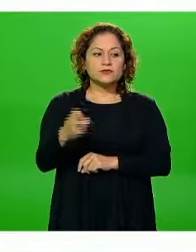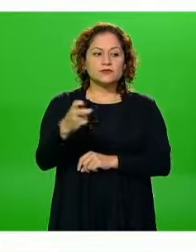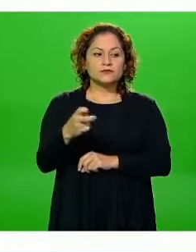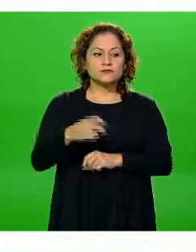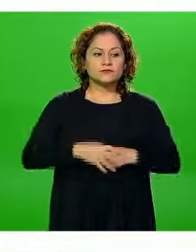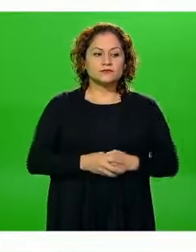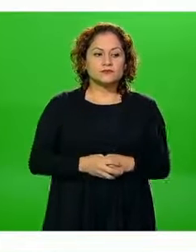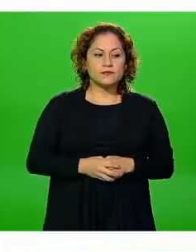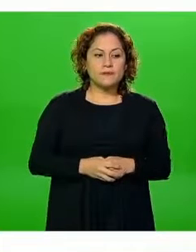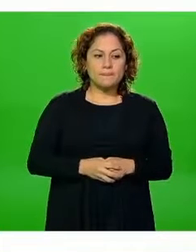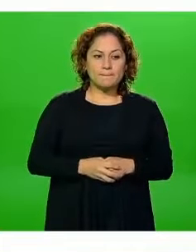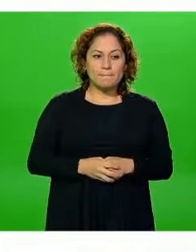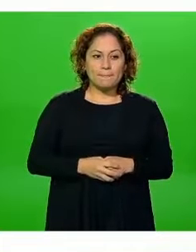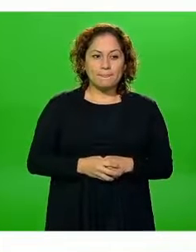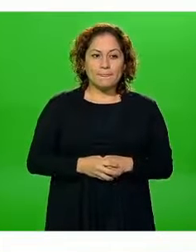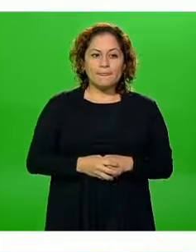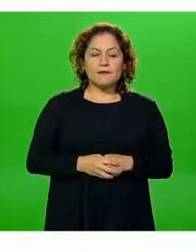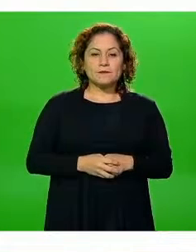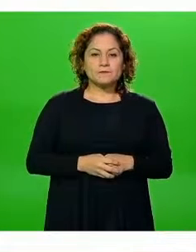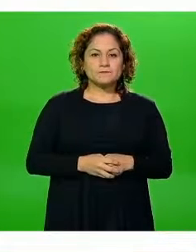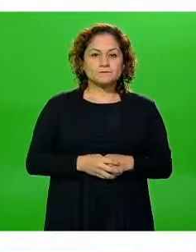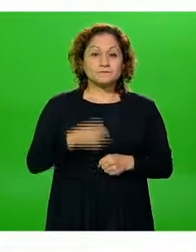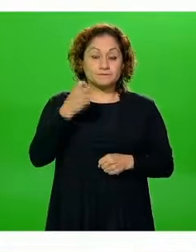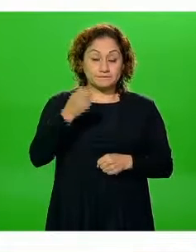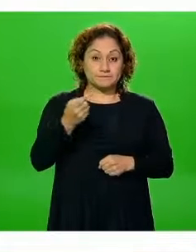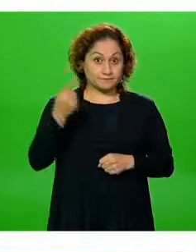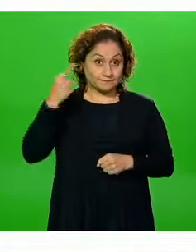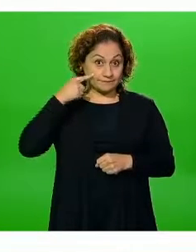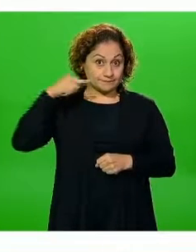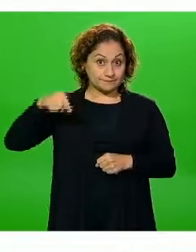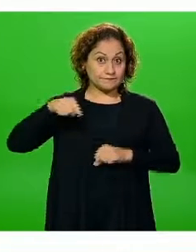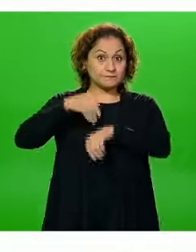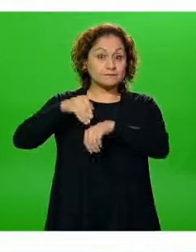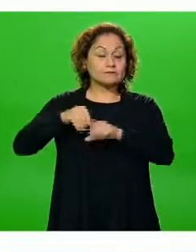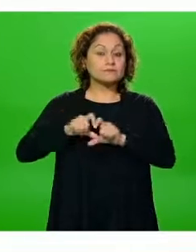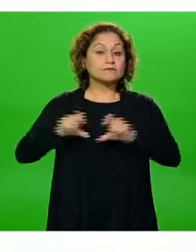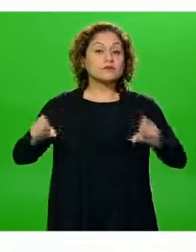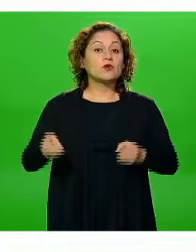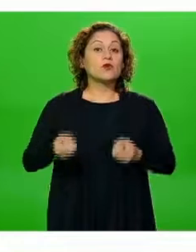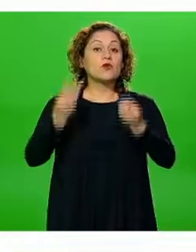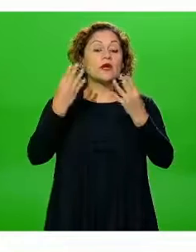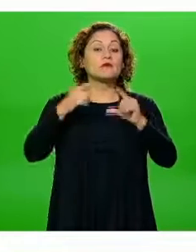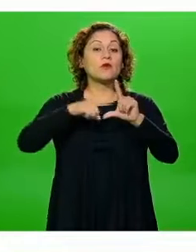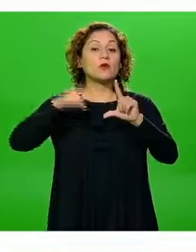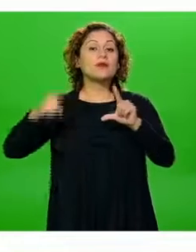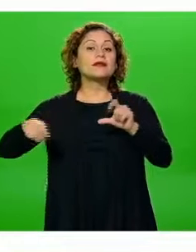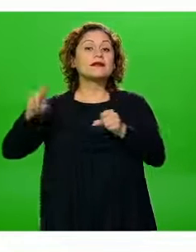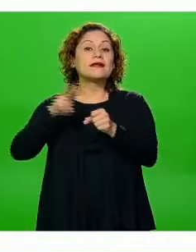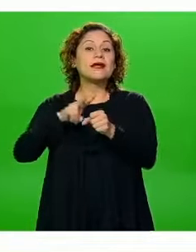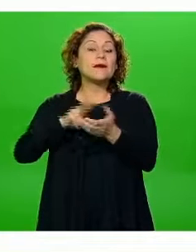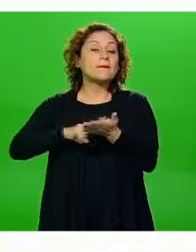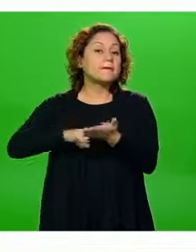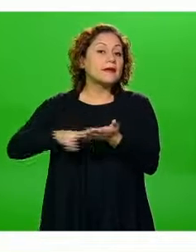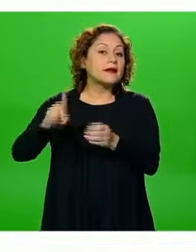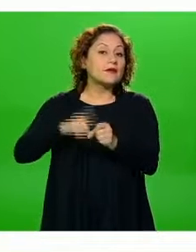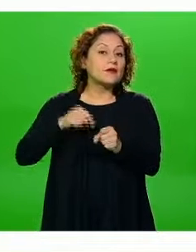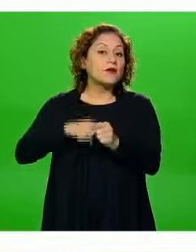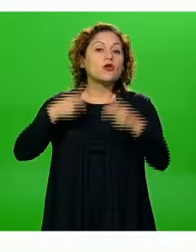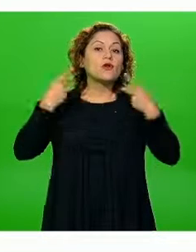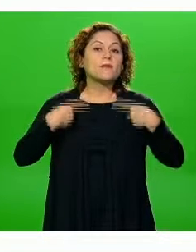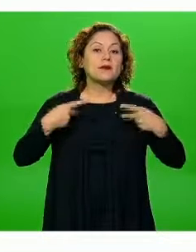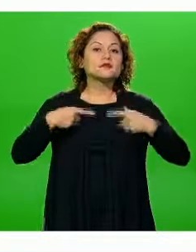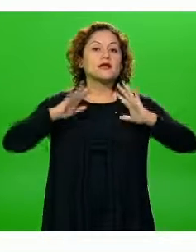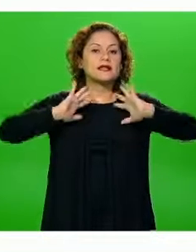2.567.139 casos estimados y la línea verde nos representa también a las personas recuperadas. Tenemos